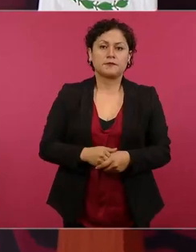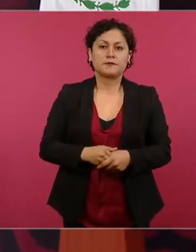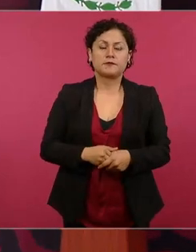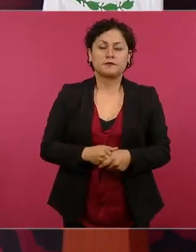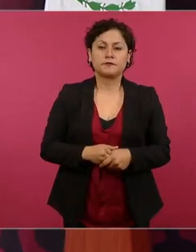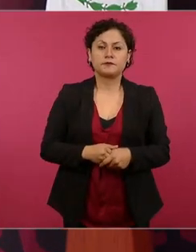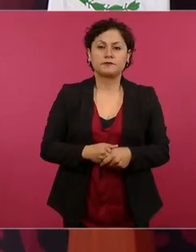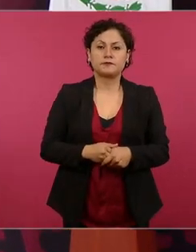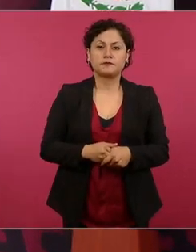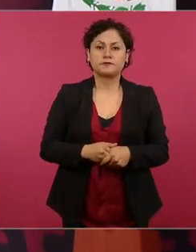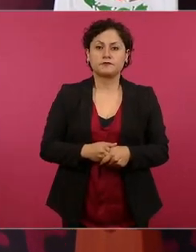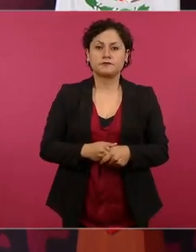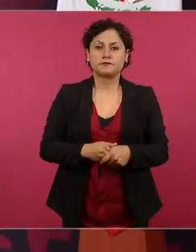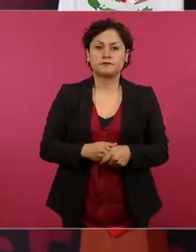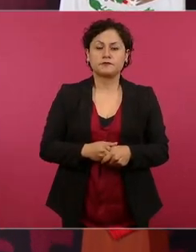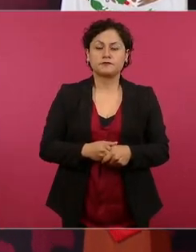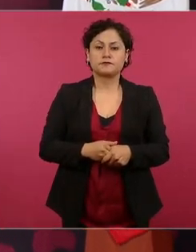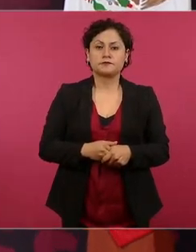porque